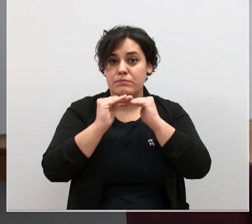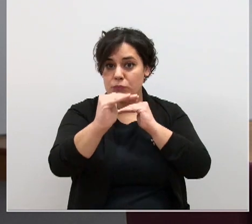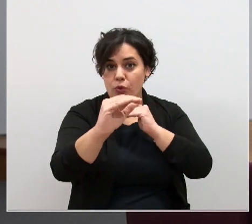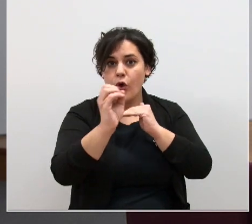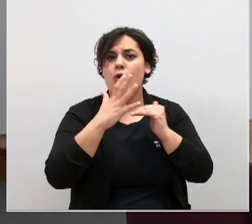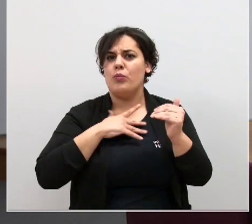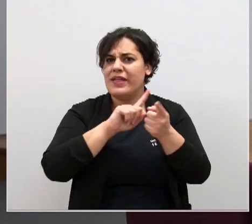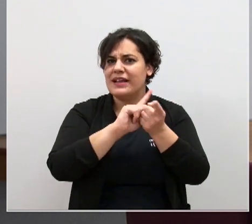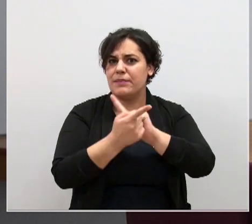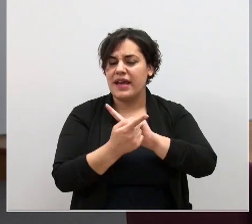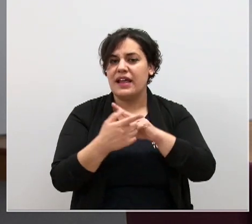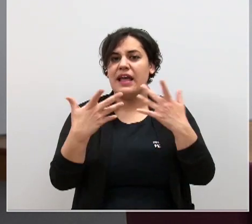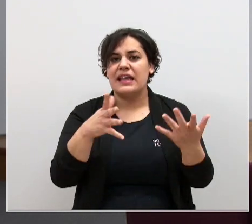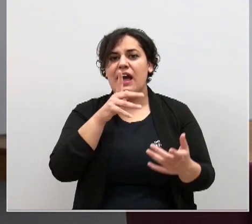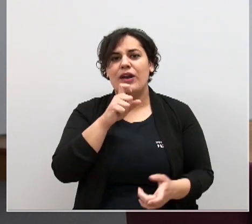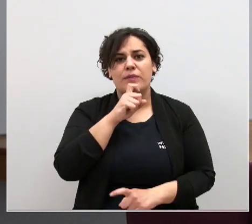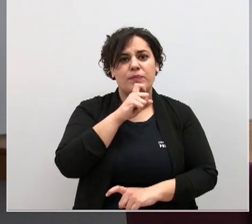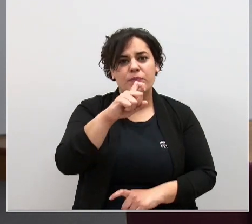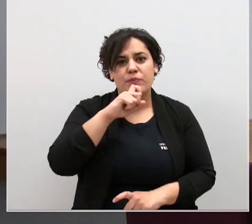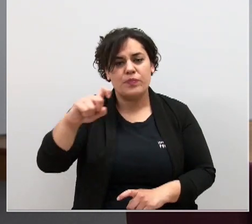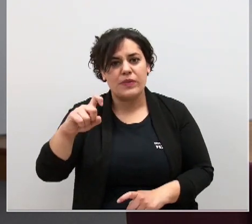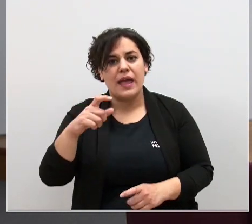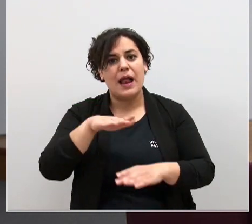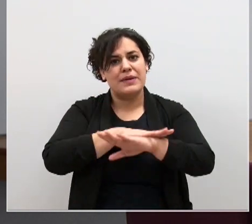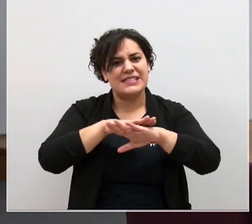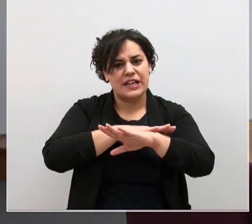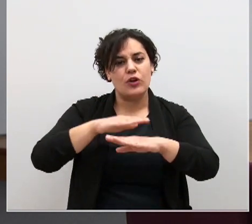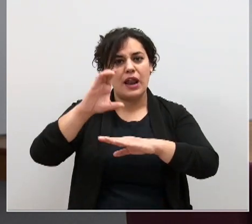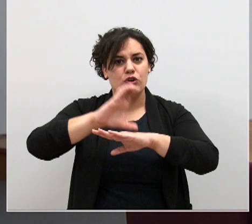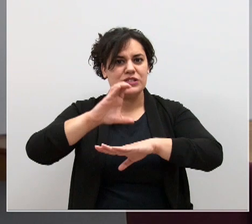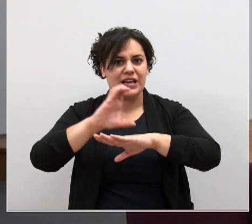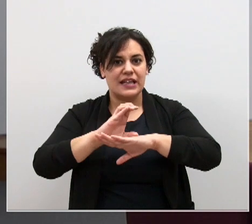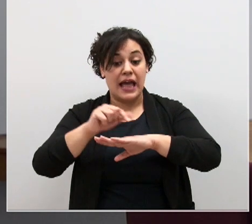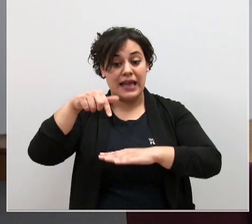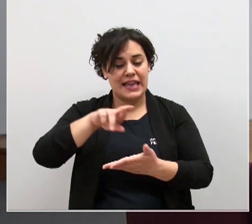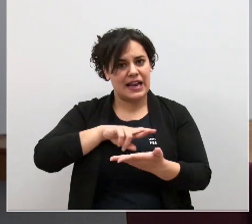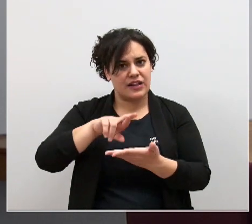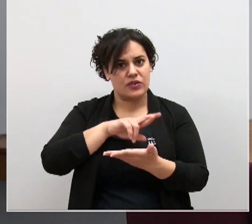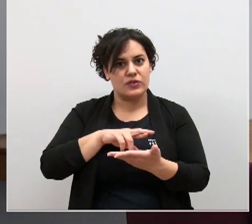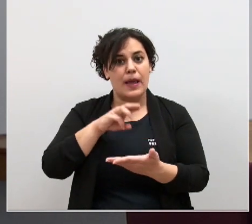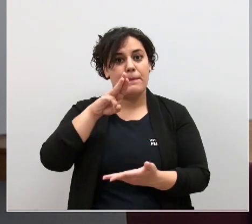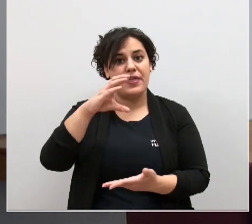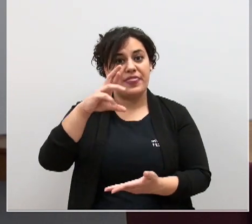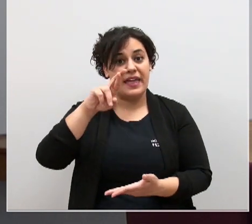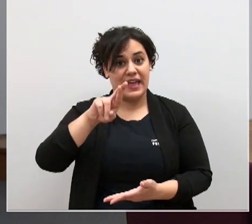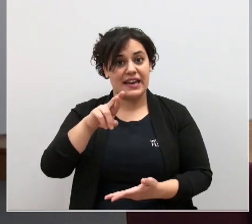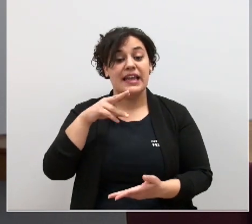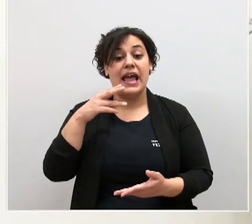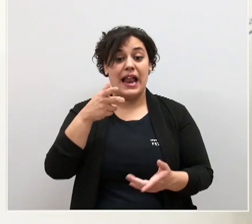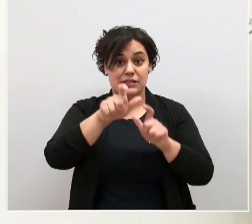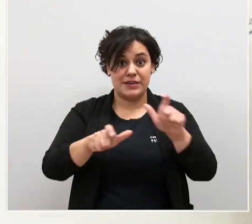por el Ministerio a la información que ofrece la Consejería? ¿En la región se hicieron PCR a pacientes fallecidos en